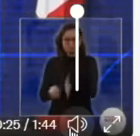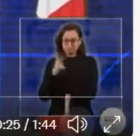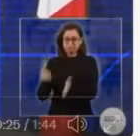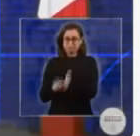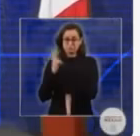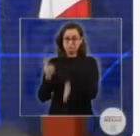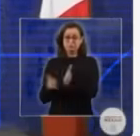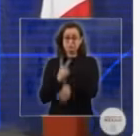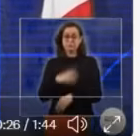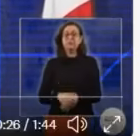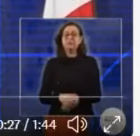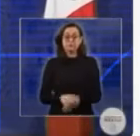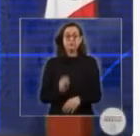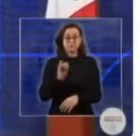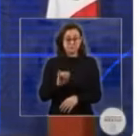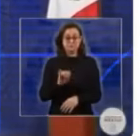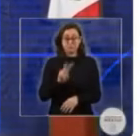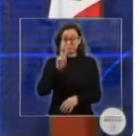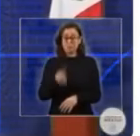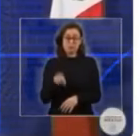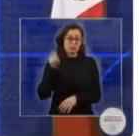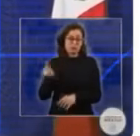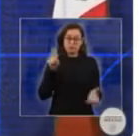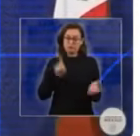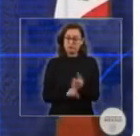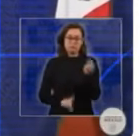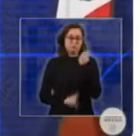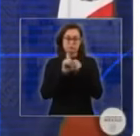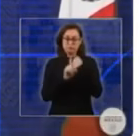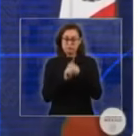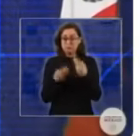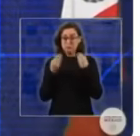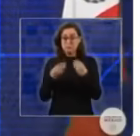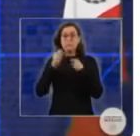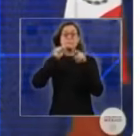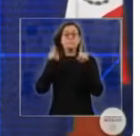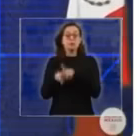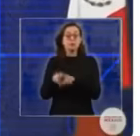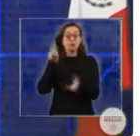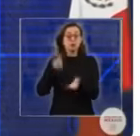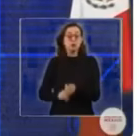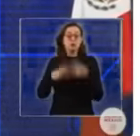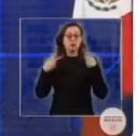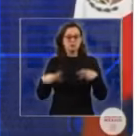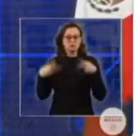efecto ha sufrido muchos problemas, hasta sabotaje.